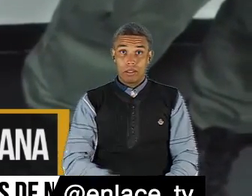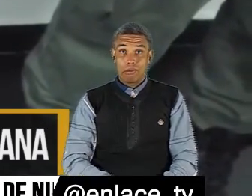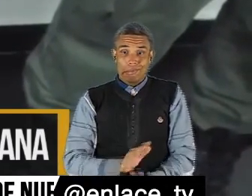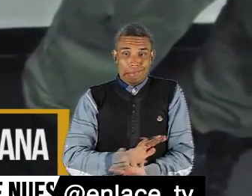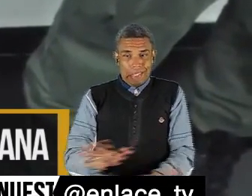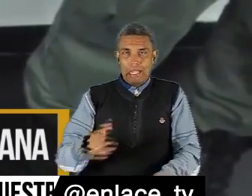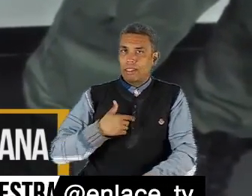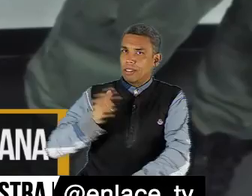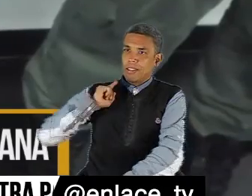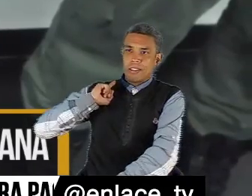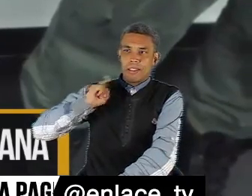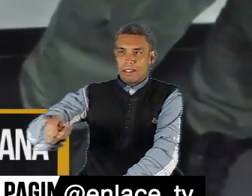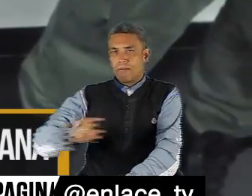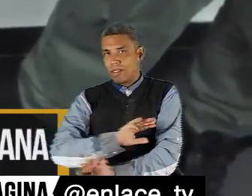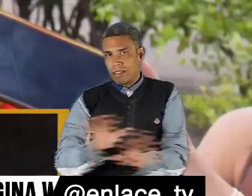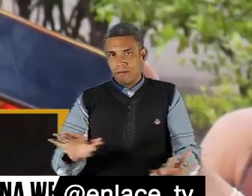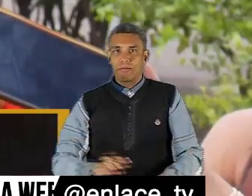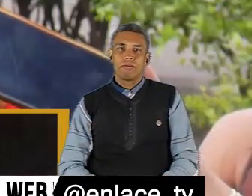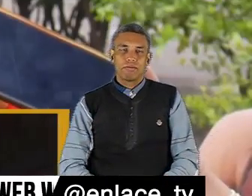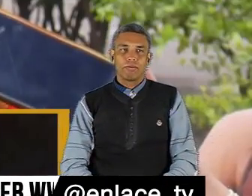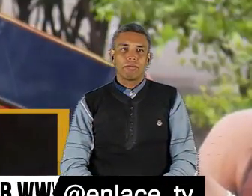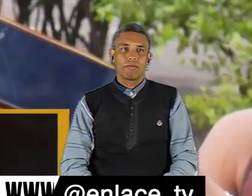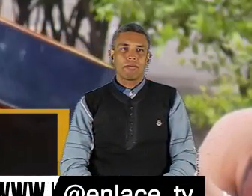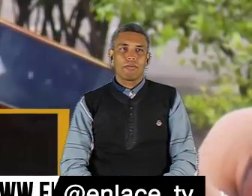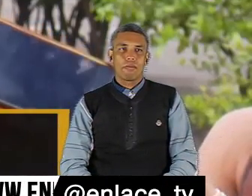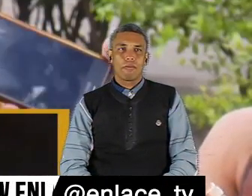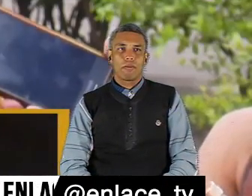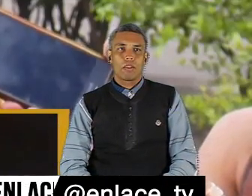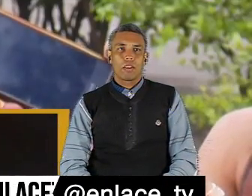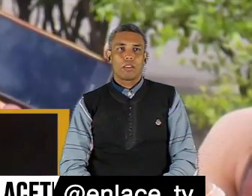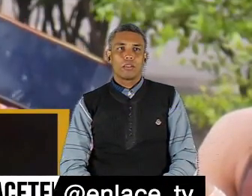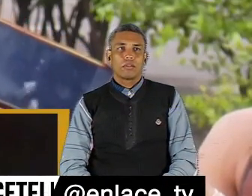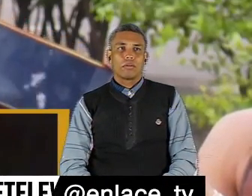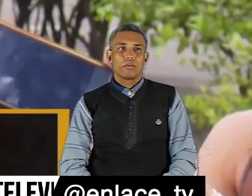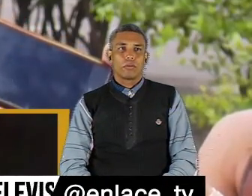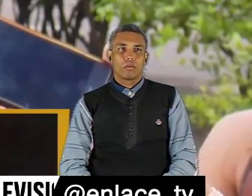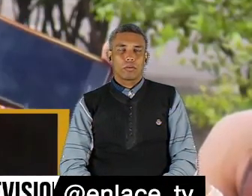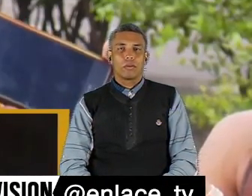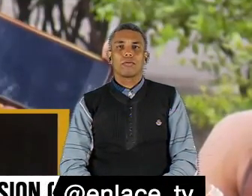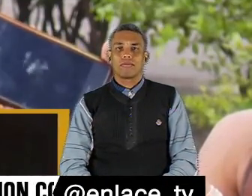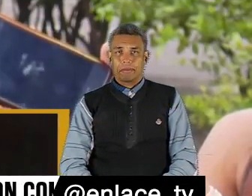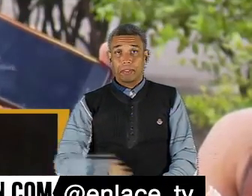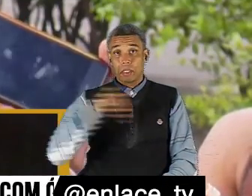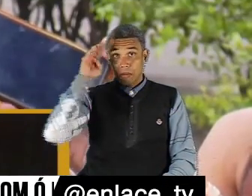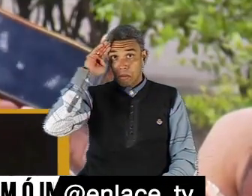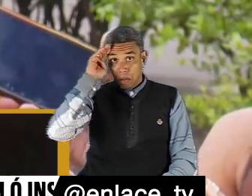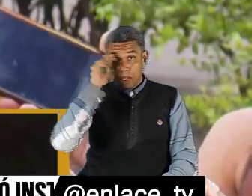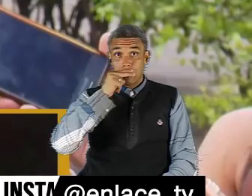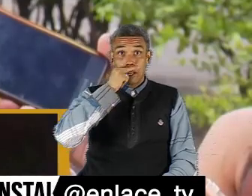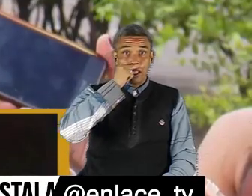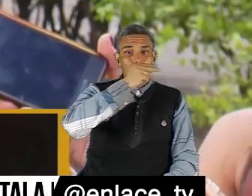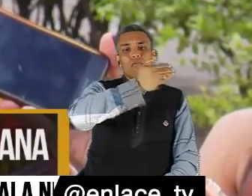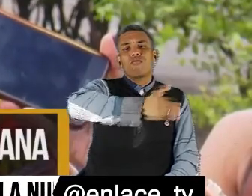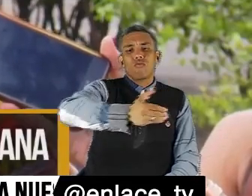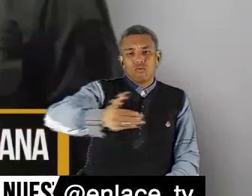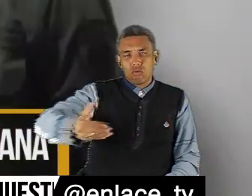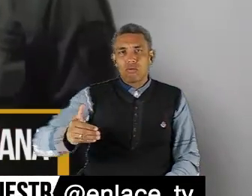instauraron la respectiva denuncia en la fiscalía. Ya se restablecieron los derechos, infancia y adolescencia, se encargó del